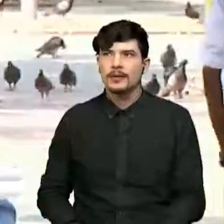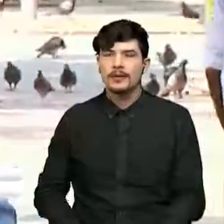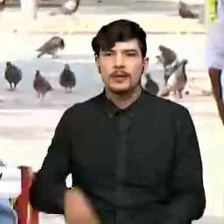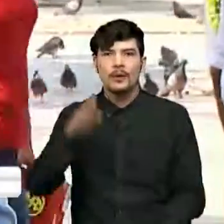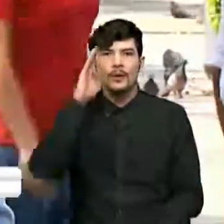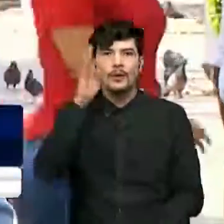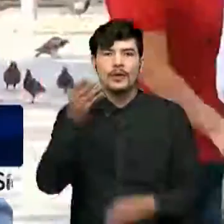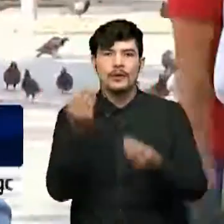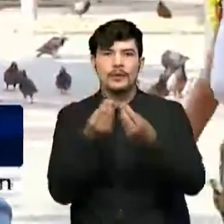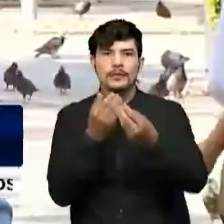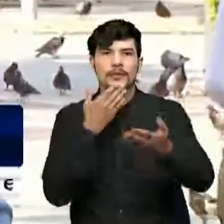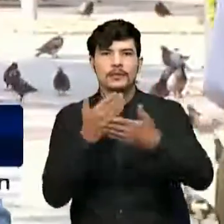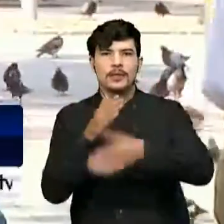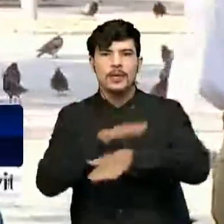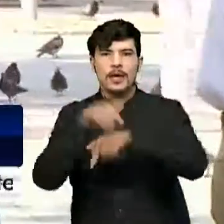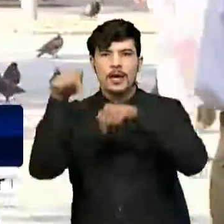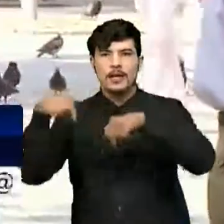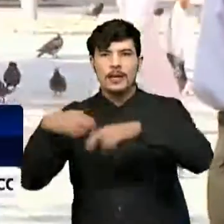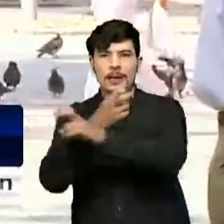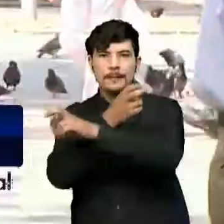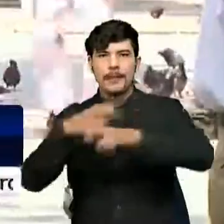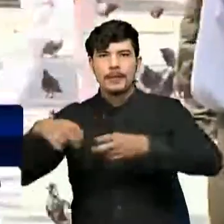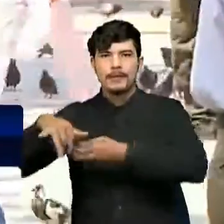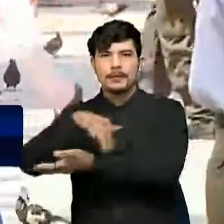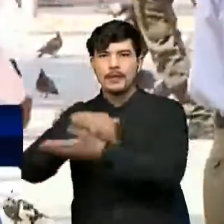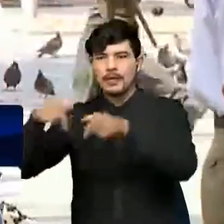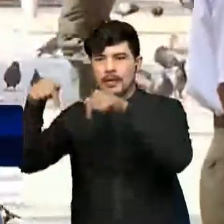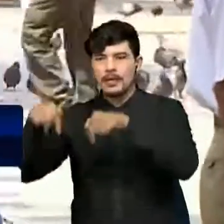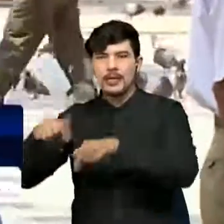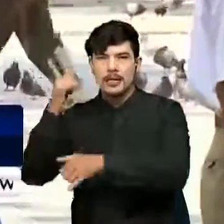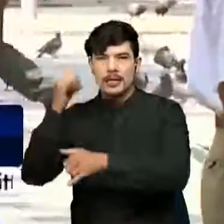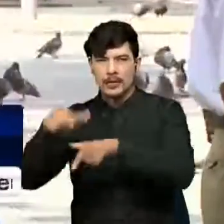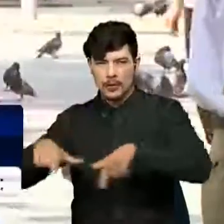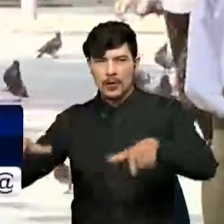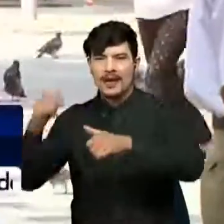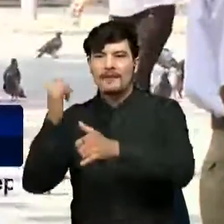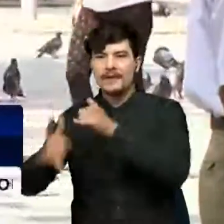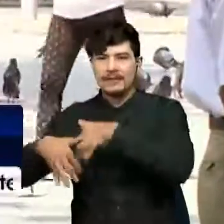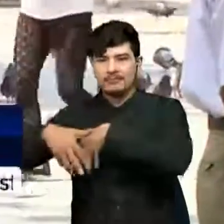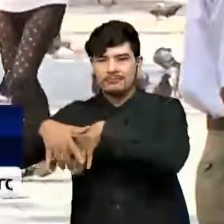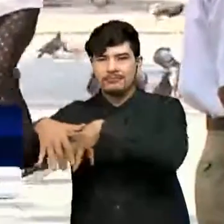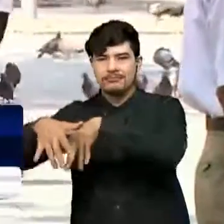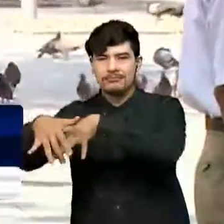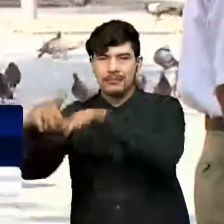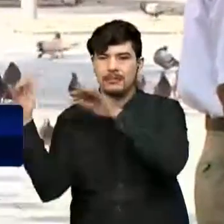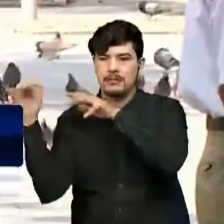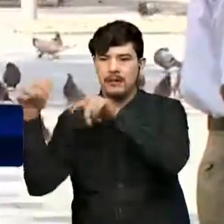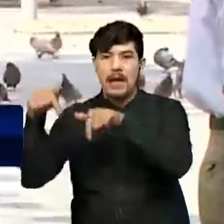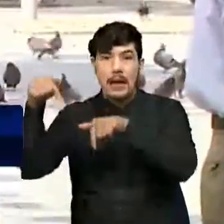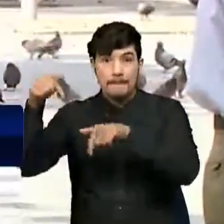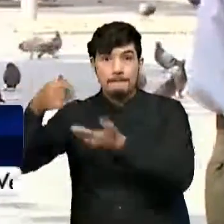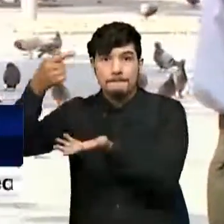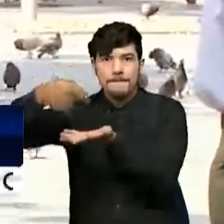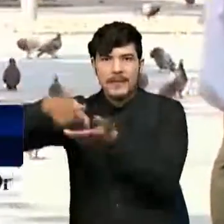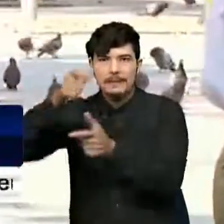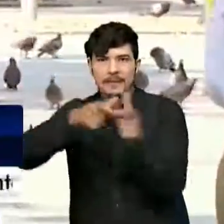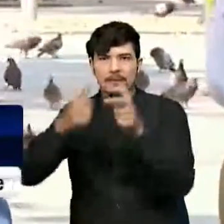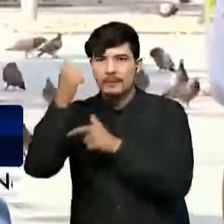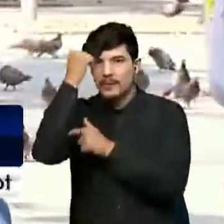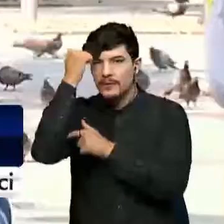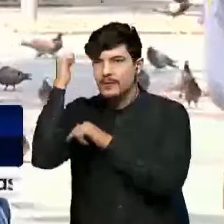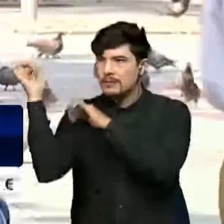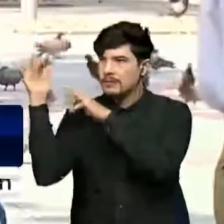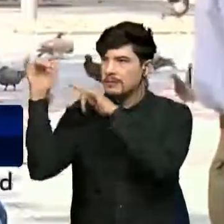Compañero, buenas tardes. Los saludo desde el Parque Santander, lugar donde culminó esta manifestación pacífica. Hay que decir que más de 1.000 docentes en todo el departamento